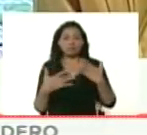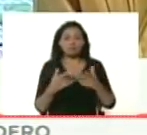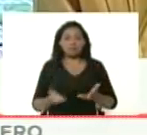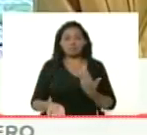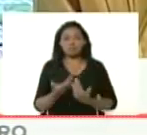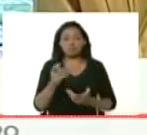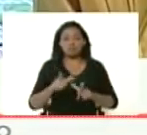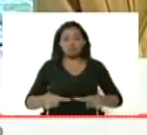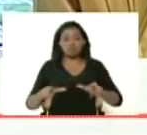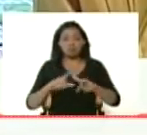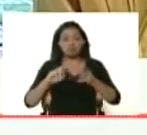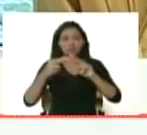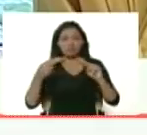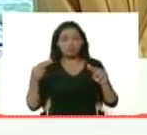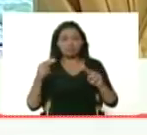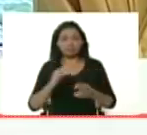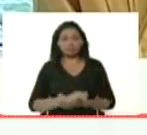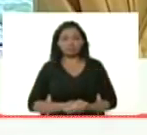paz,